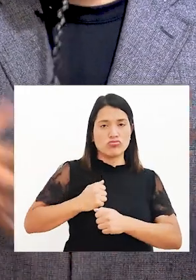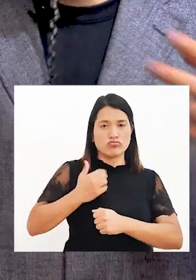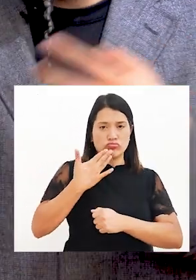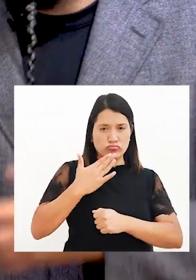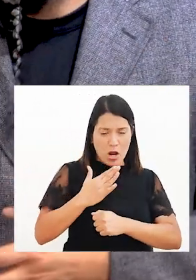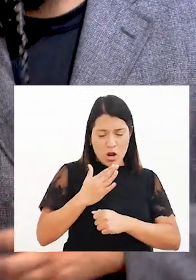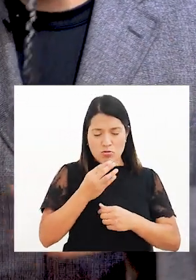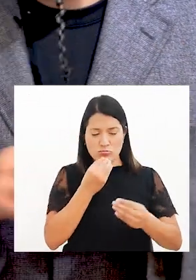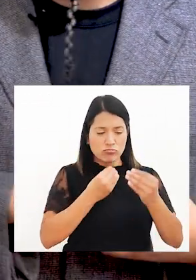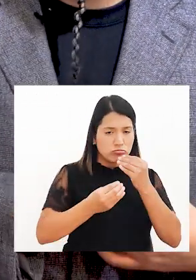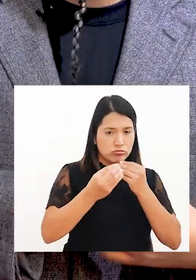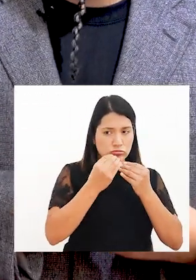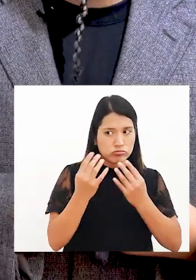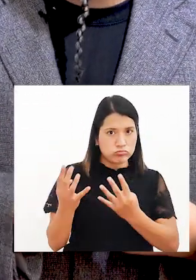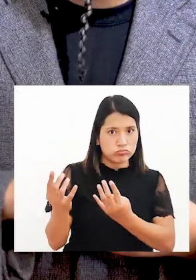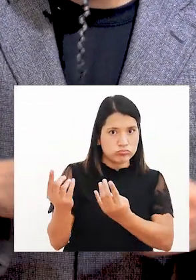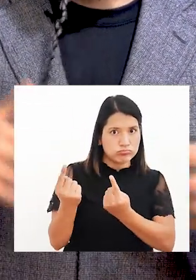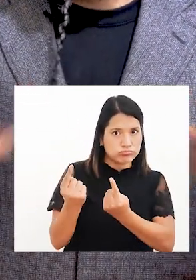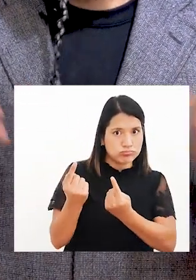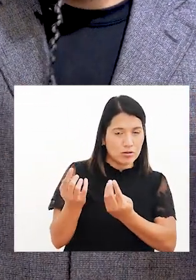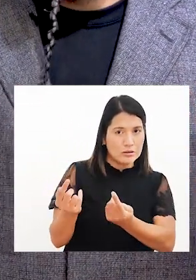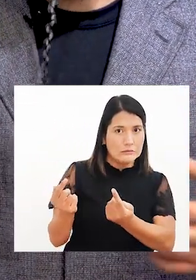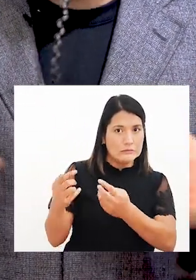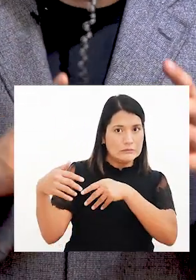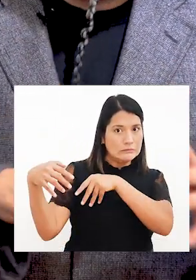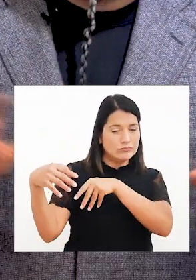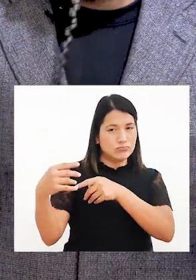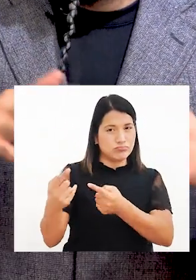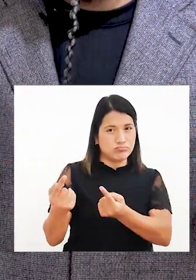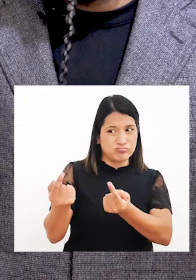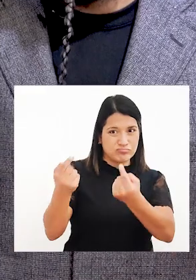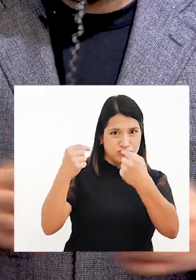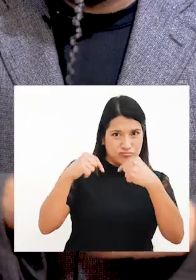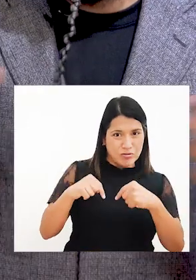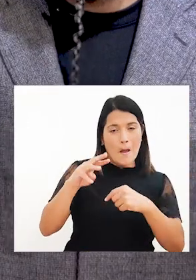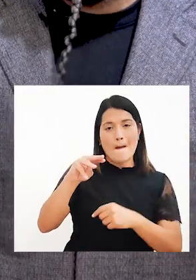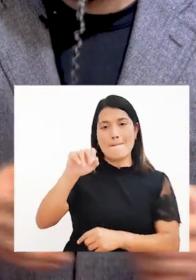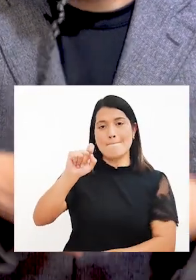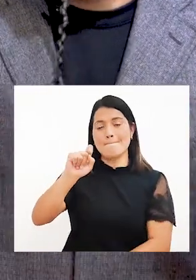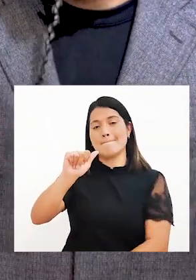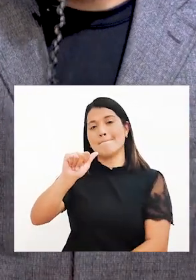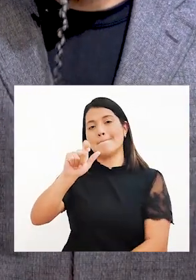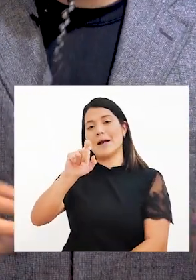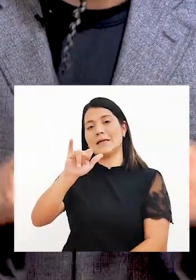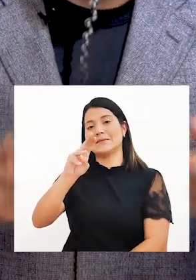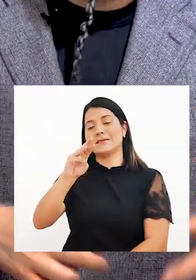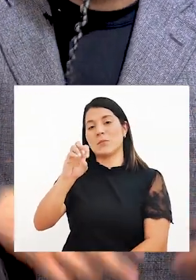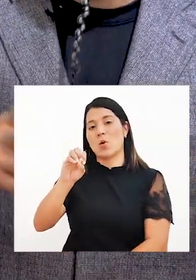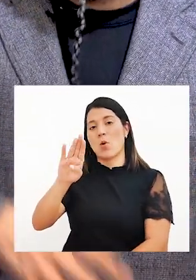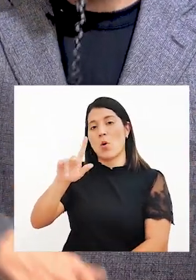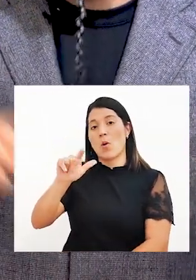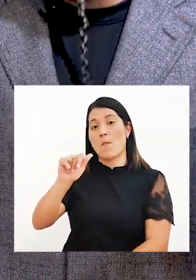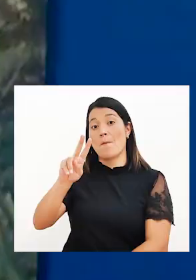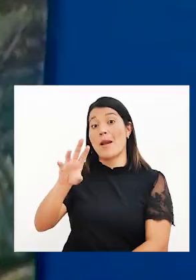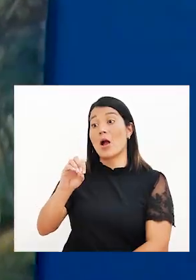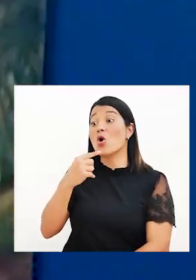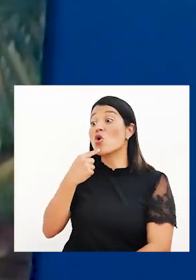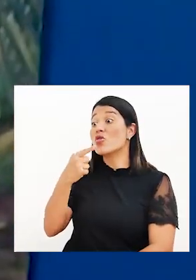se toman por sorpresa. Don Máximo Blanco ofrece esta recompensa, este premio para el soldado